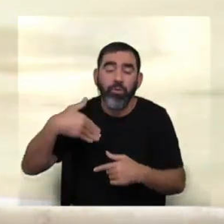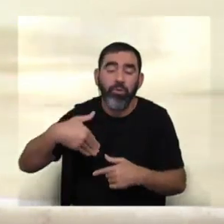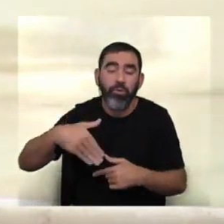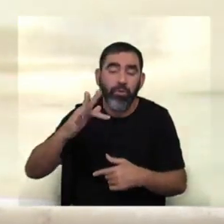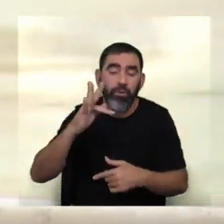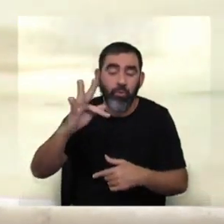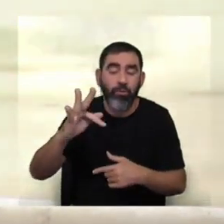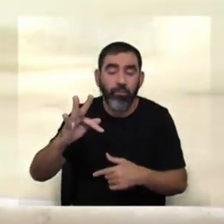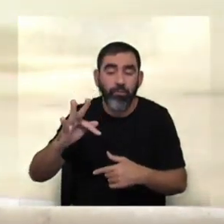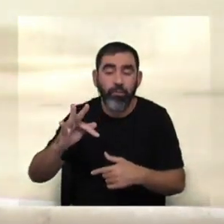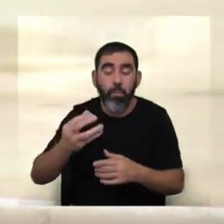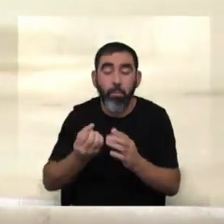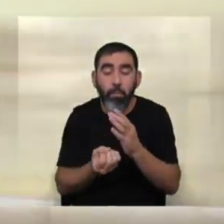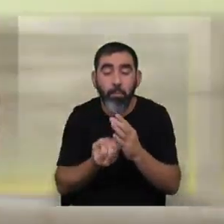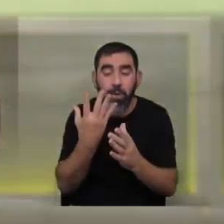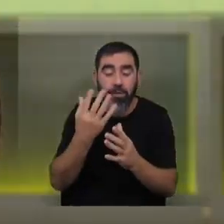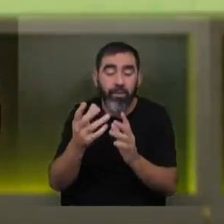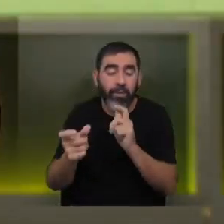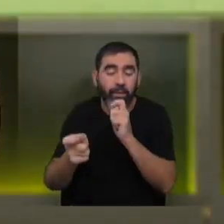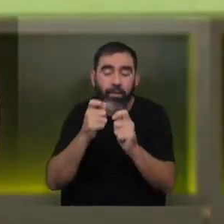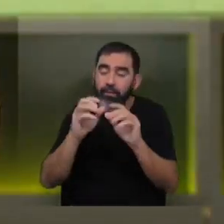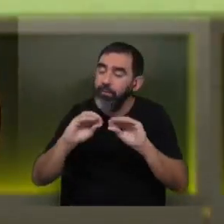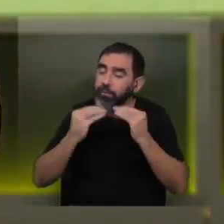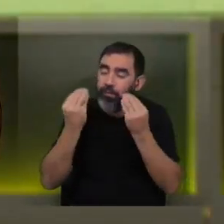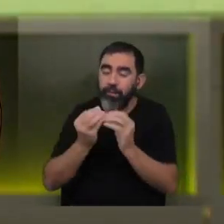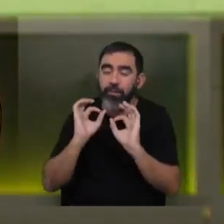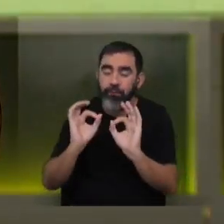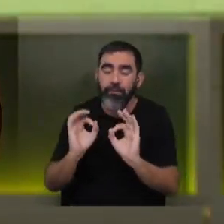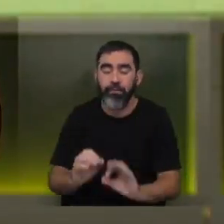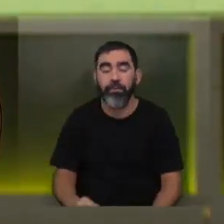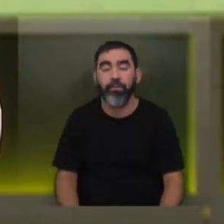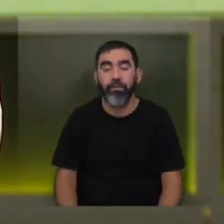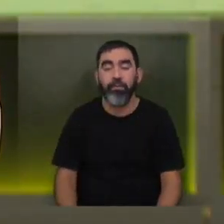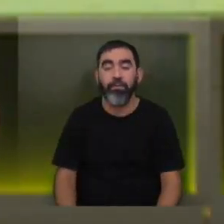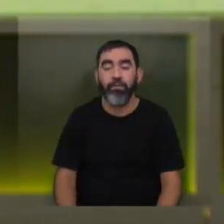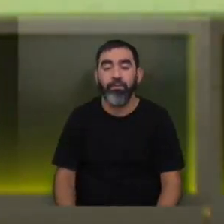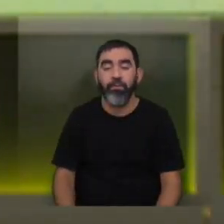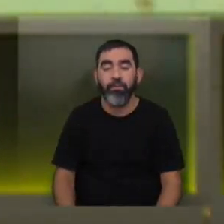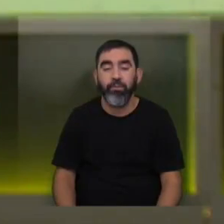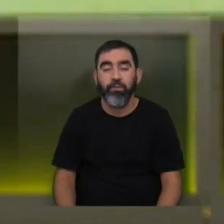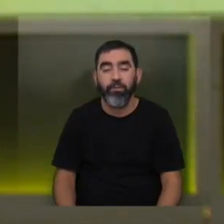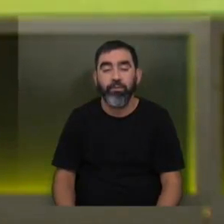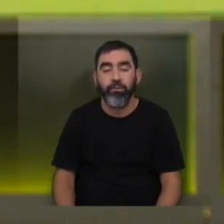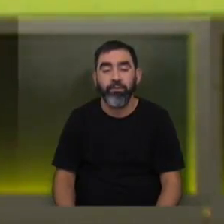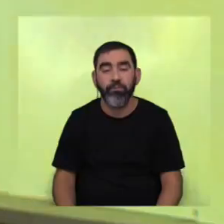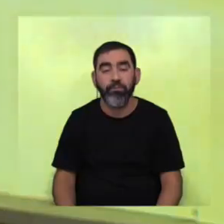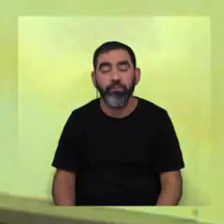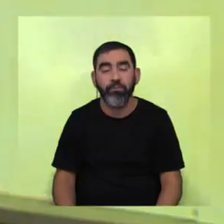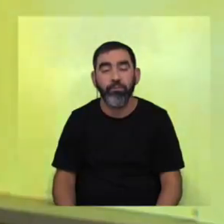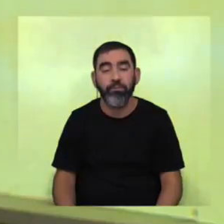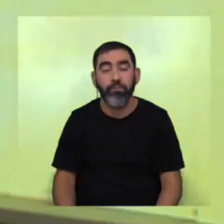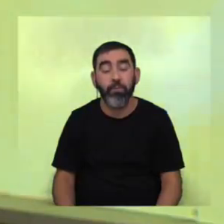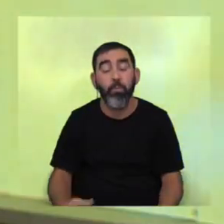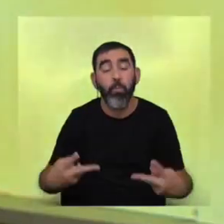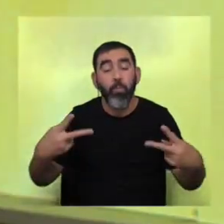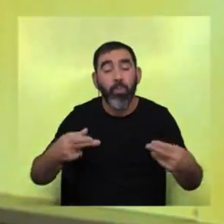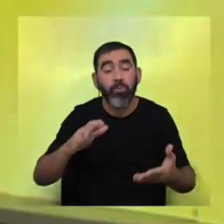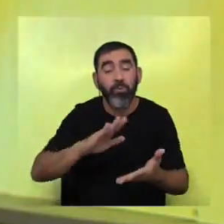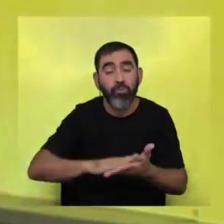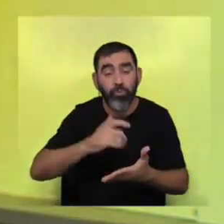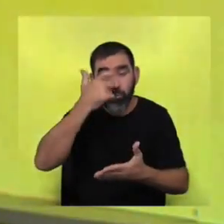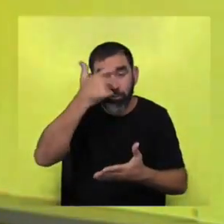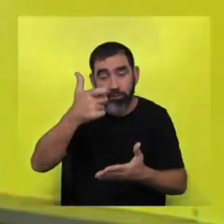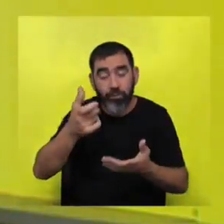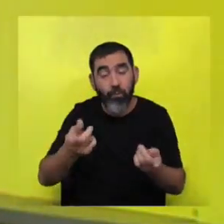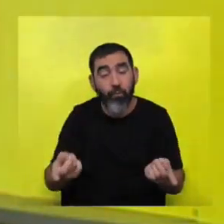adelante. Cada planta es una entrevista completa, así que te esperamos pronto por acá. Bueno, muchas gracias. Hasta pronto. Primera pausa en Sobre